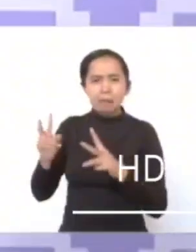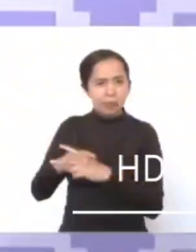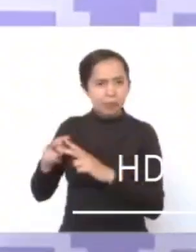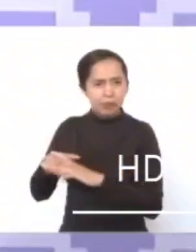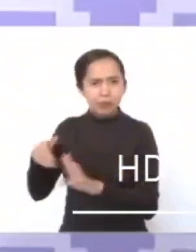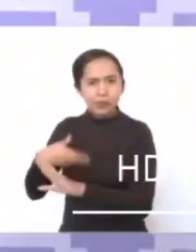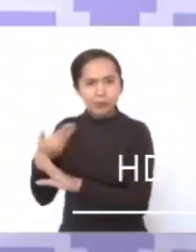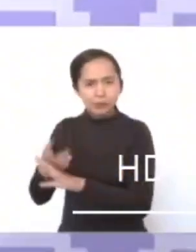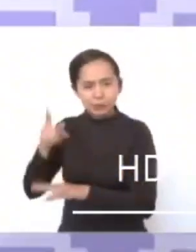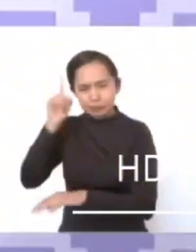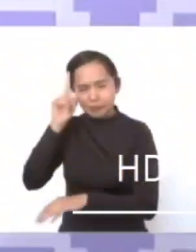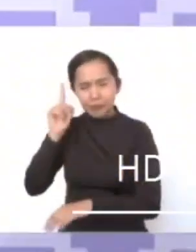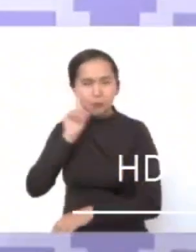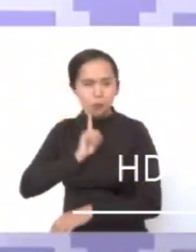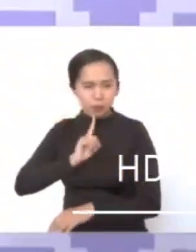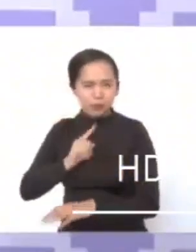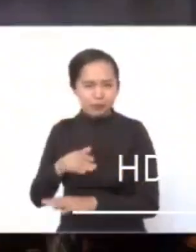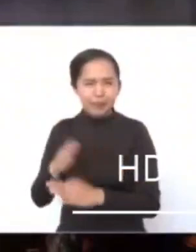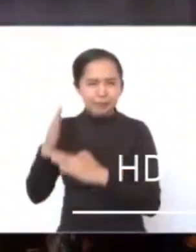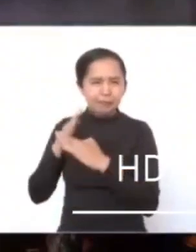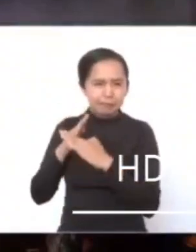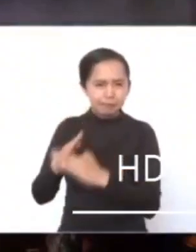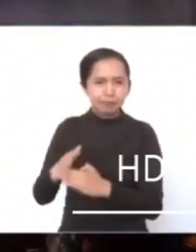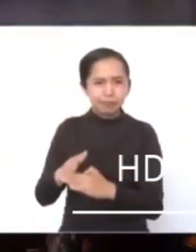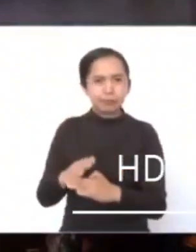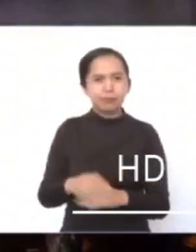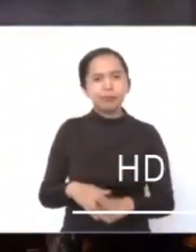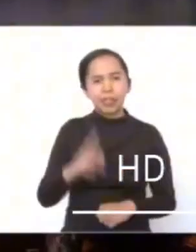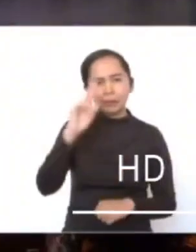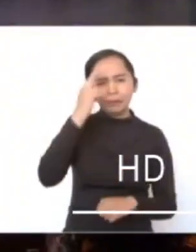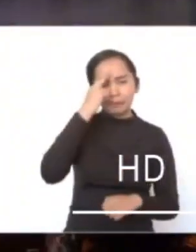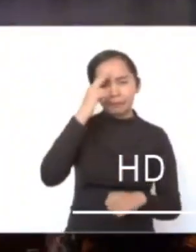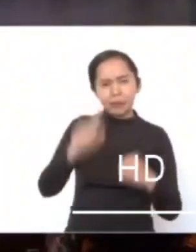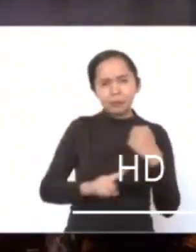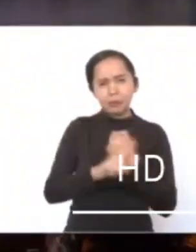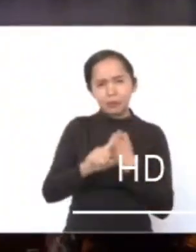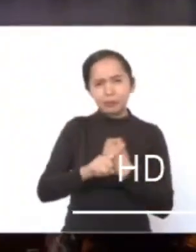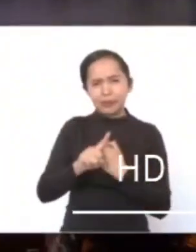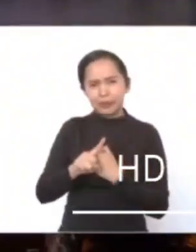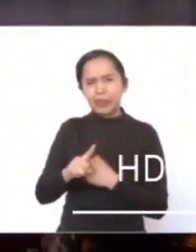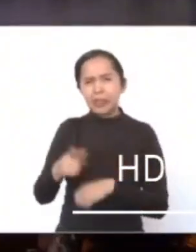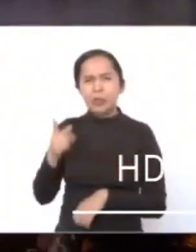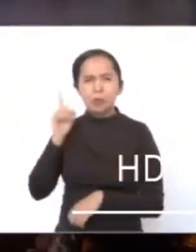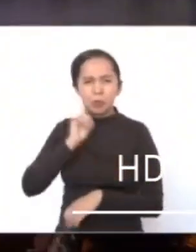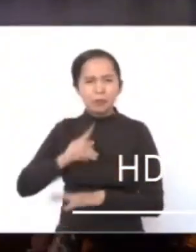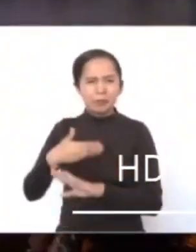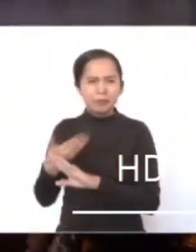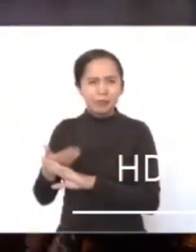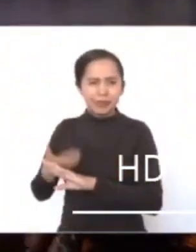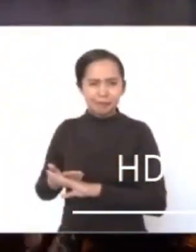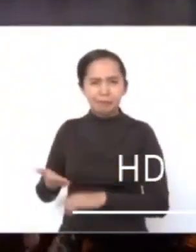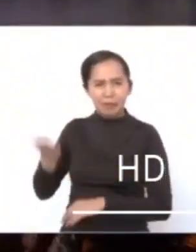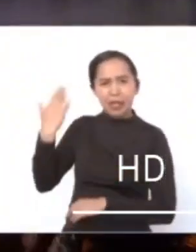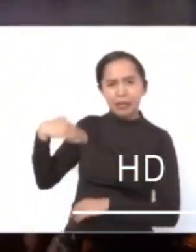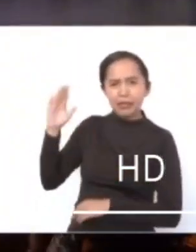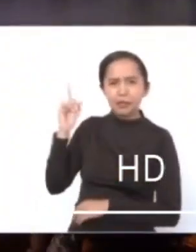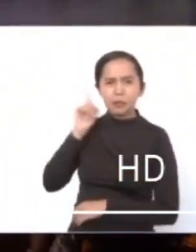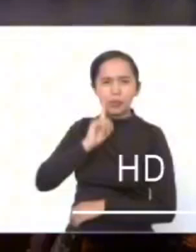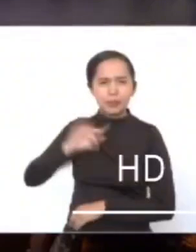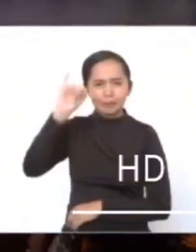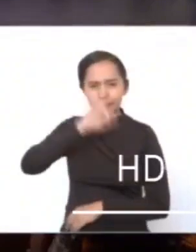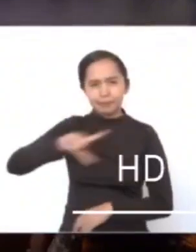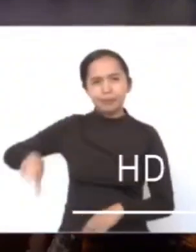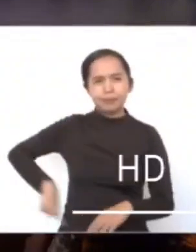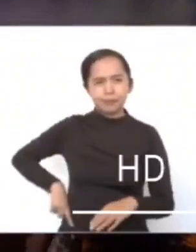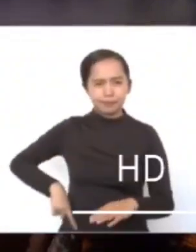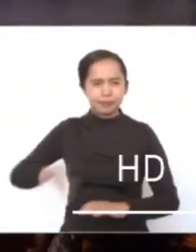las mujeres en la Ciudad de México. La alerta contra la violencia de género emitida por la entonces jefa de gobierno, la